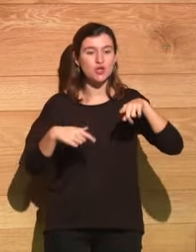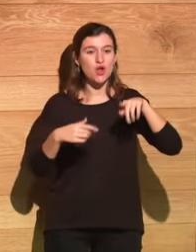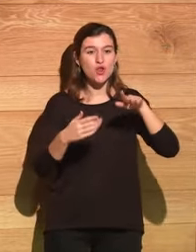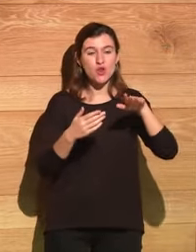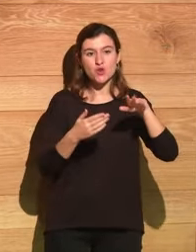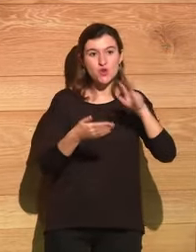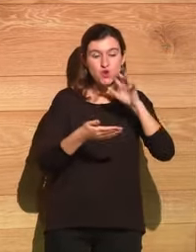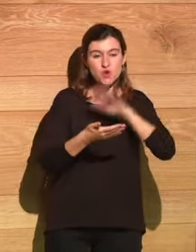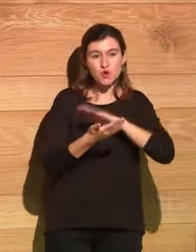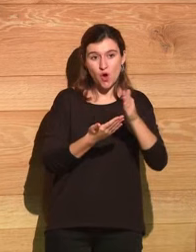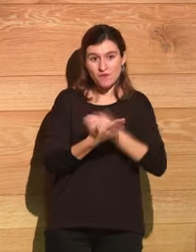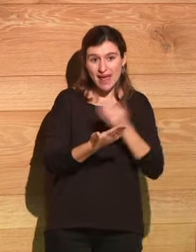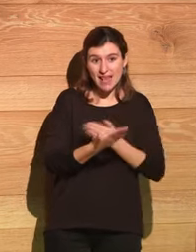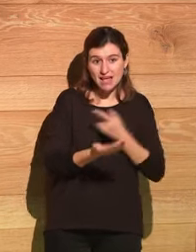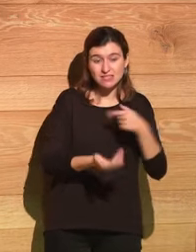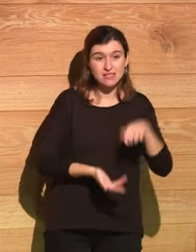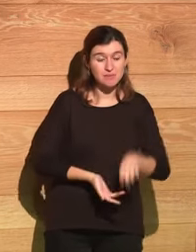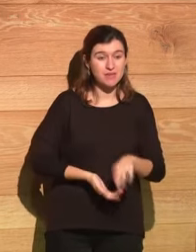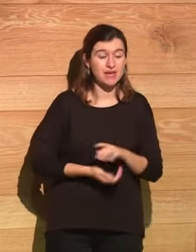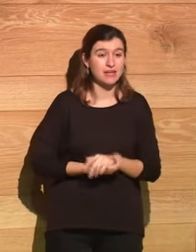novela, escribió poesía también.